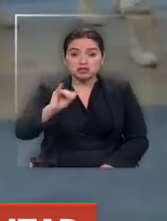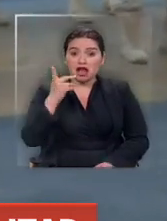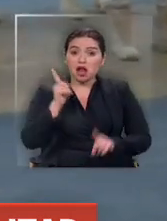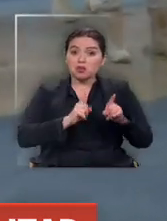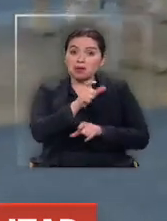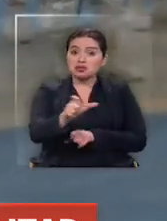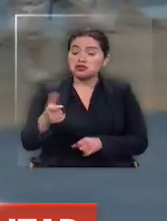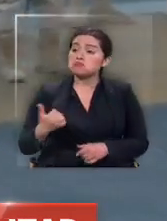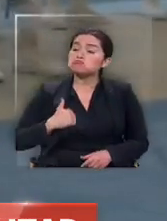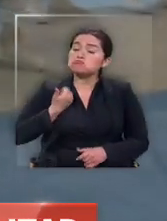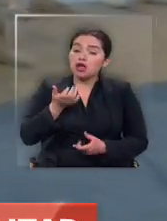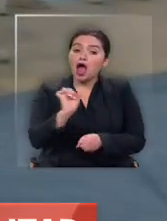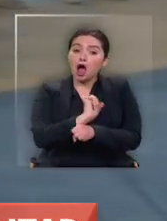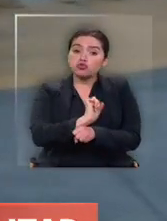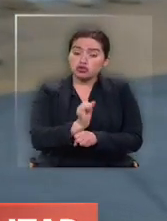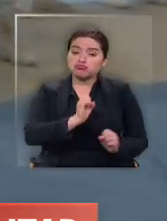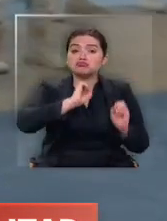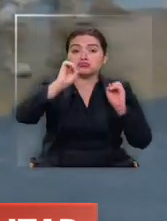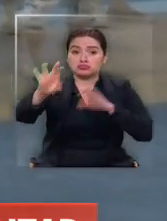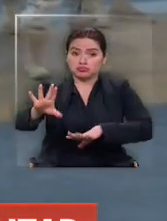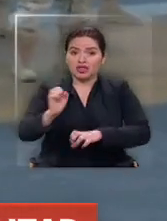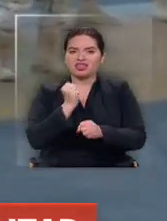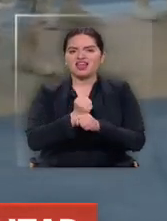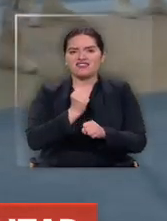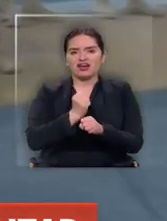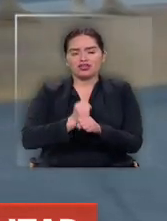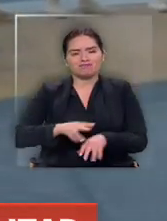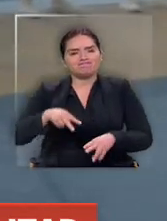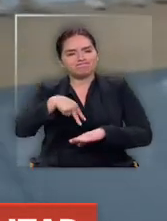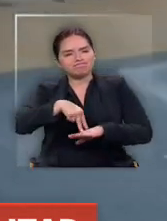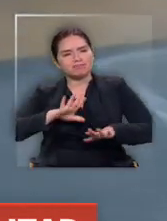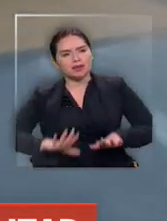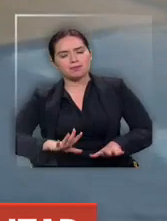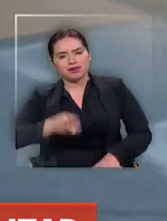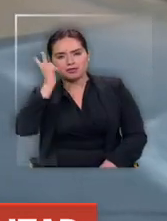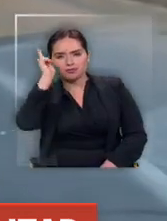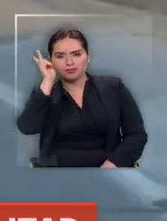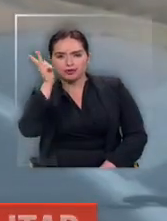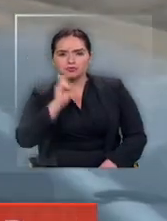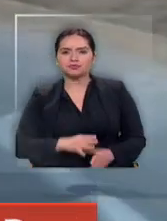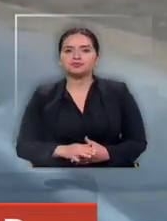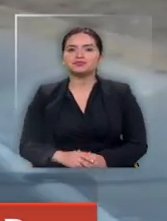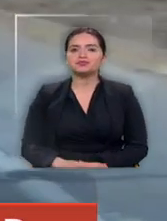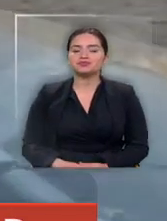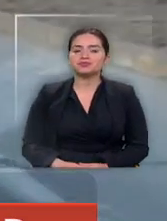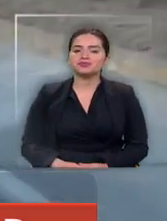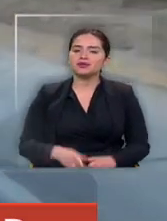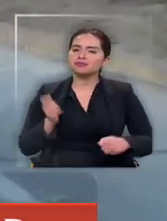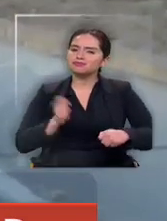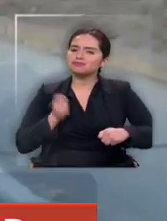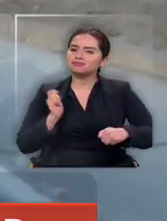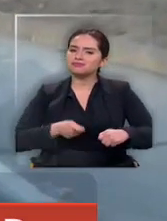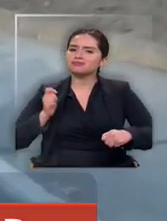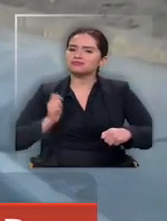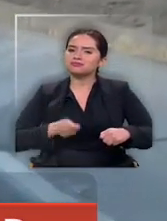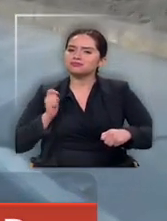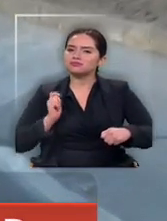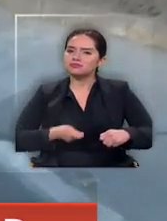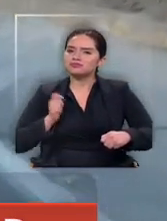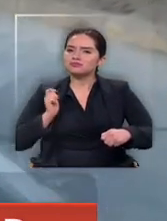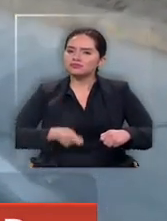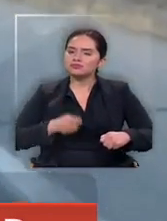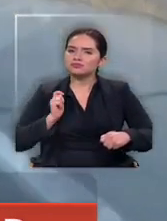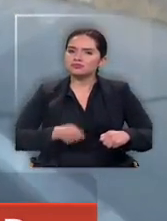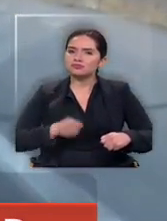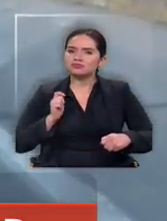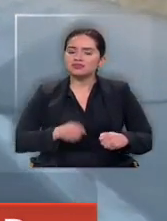para poder bajar a algunos trabajadores que están esperando desplazarse. Un dato de acuerdo a lo que tú has podido reportear ahí, a medida que